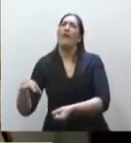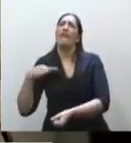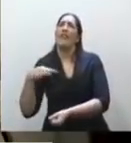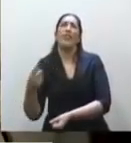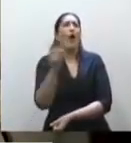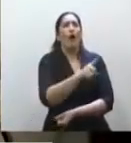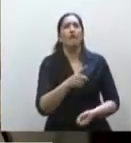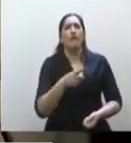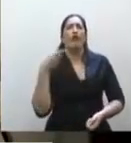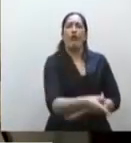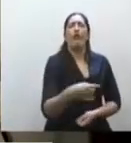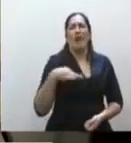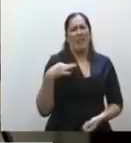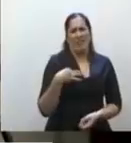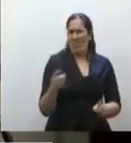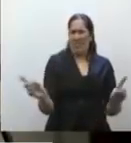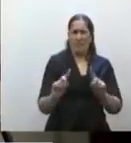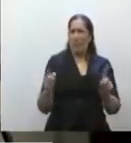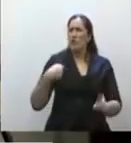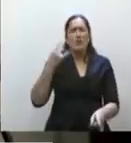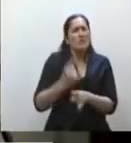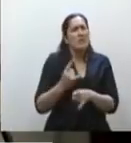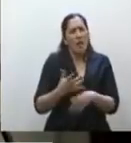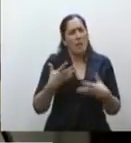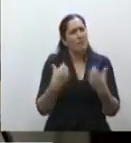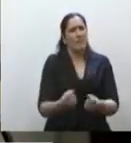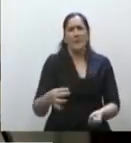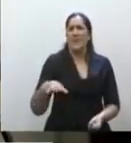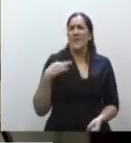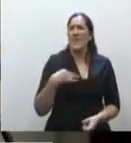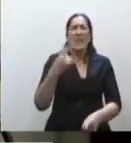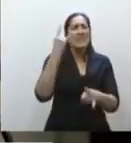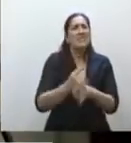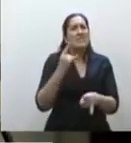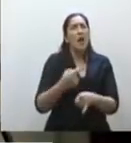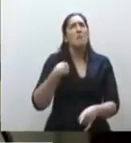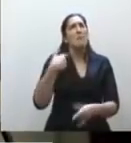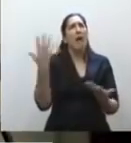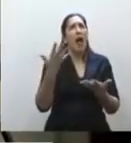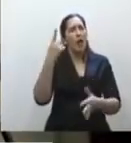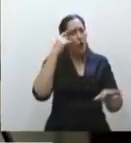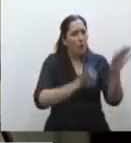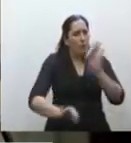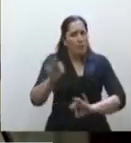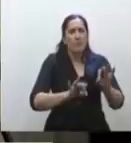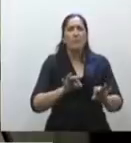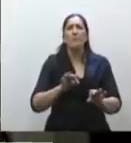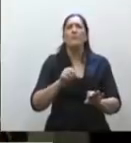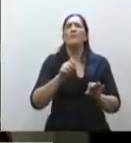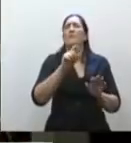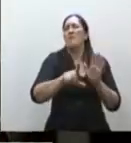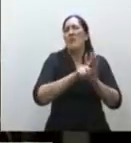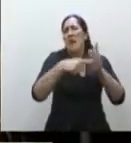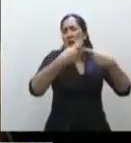Yo siempre he defendido la vida. Defiendo la vida cada vez que voto en contra de políticas